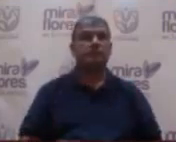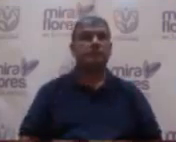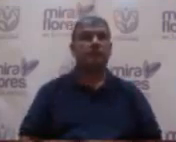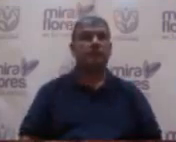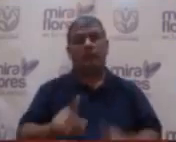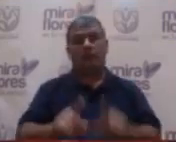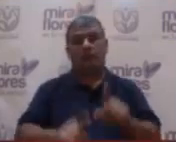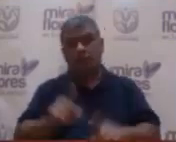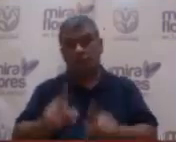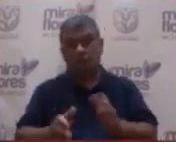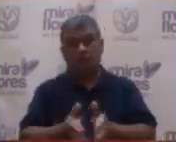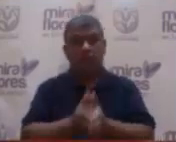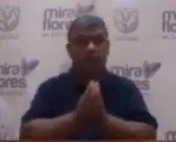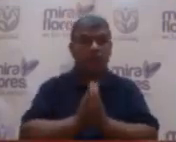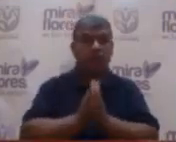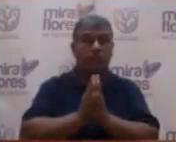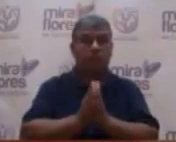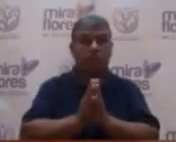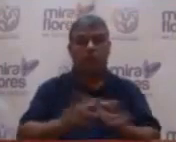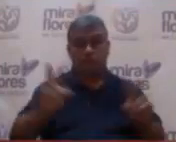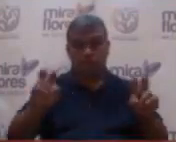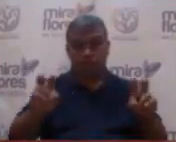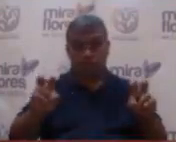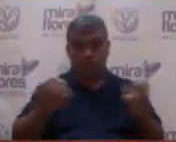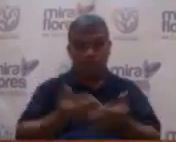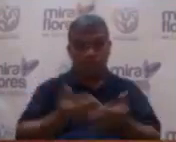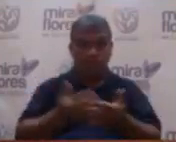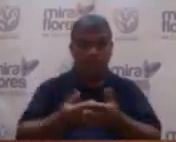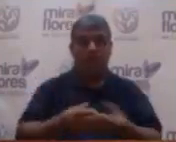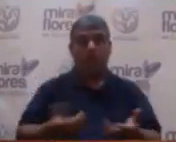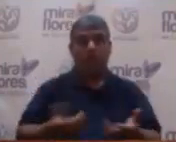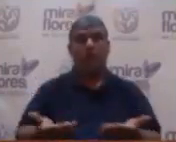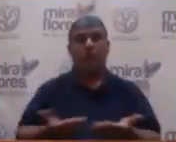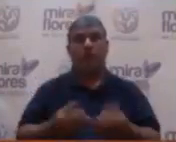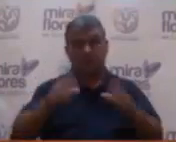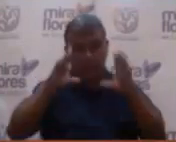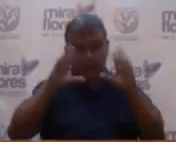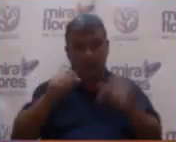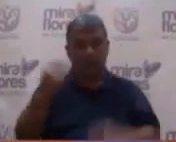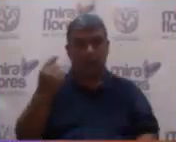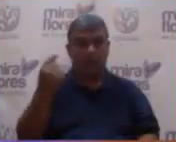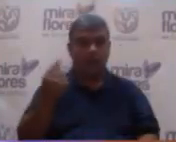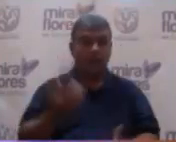¿Algún pedido, algún tema que haya sido remitido a la Secretaría General en ese sentido?